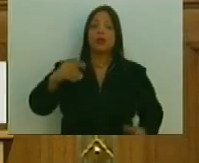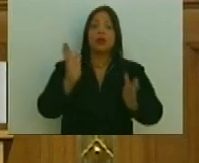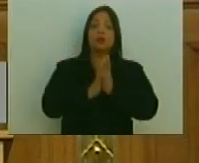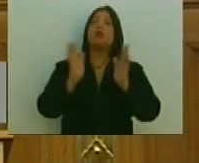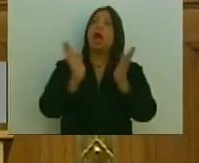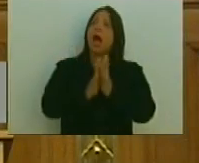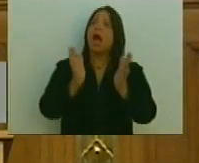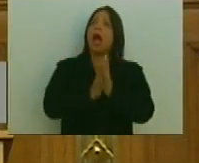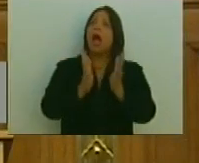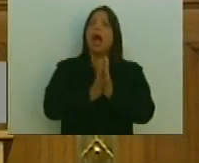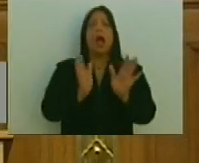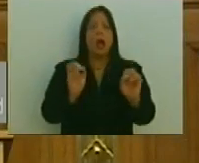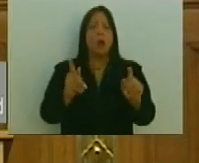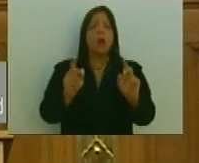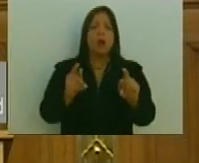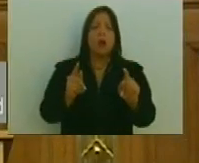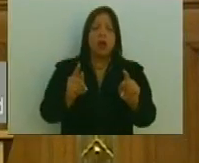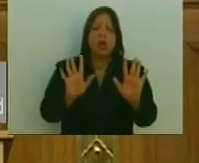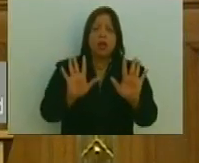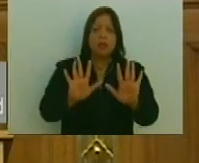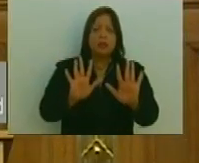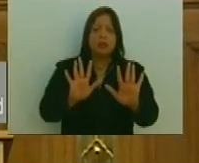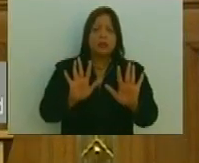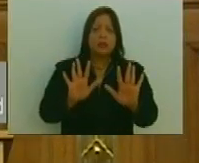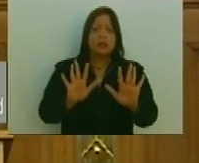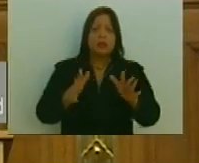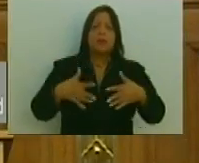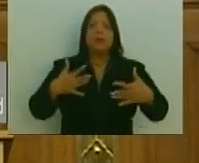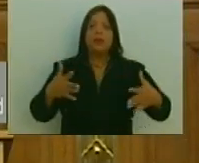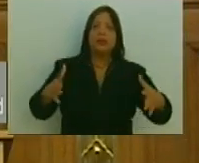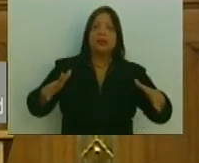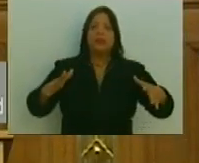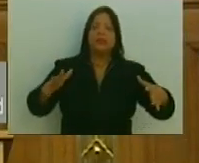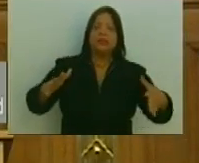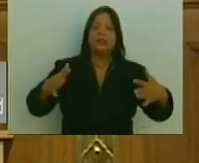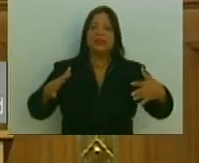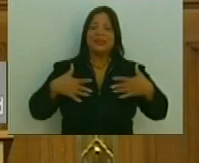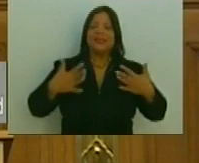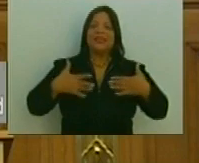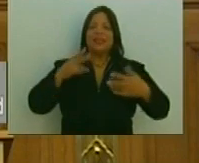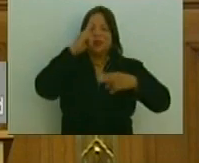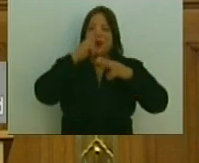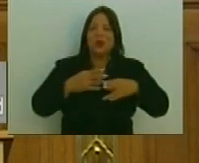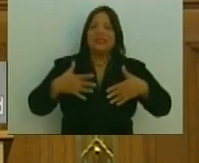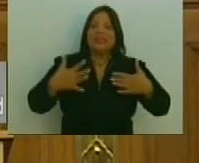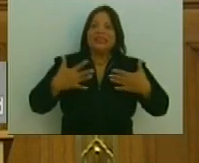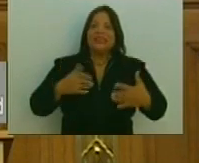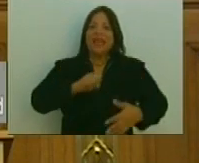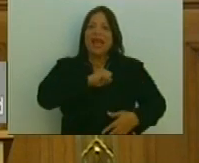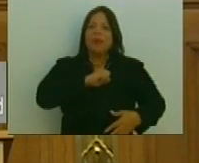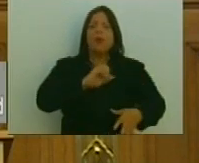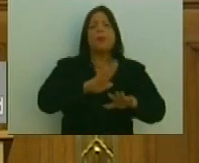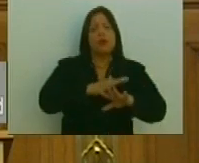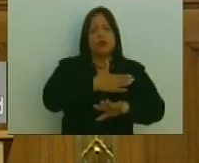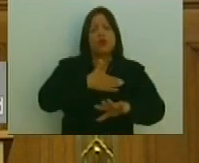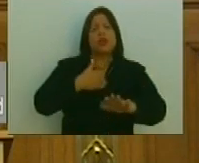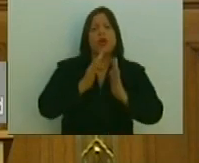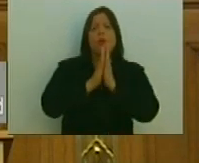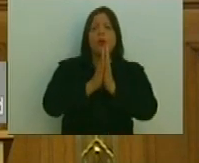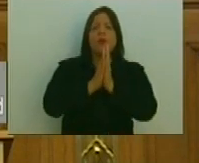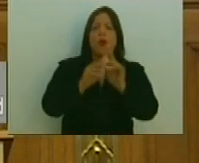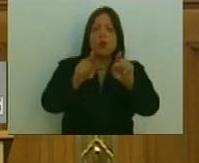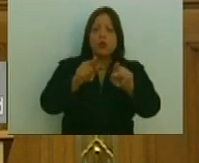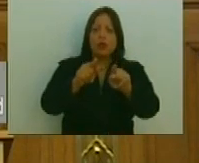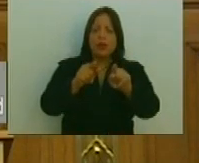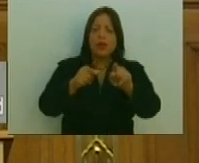aplauden. Y me abruman. Es un honor para mí que ustedes me aplaudan. Pero yo quisiera que hoy, cuando